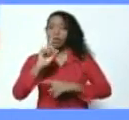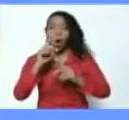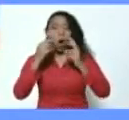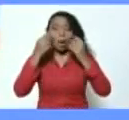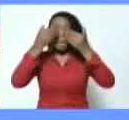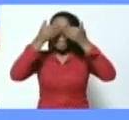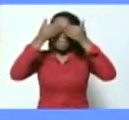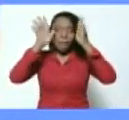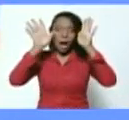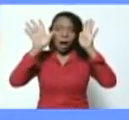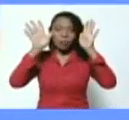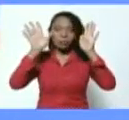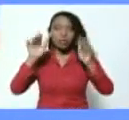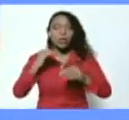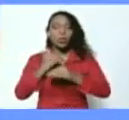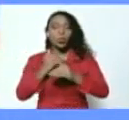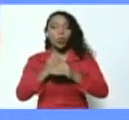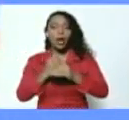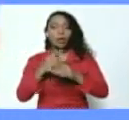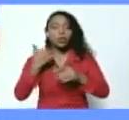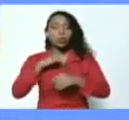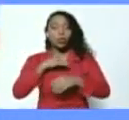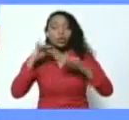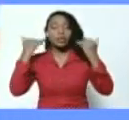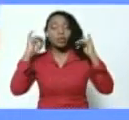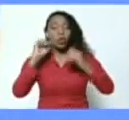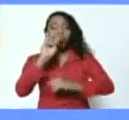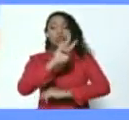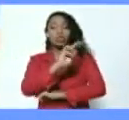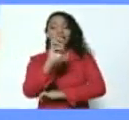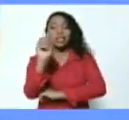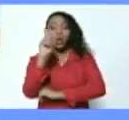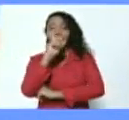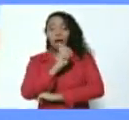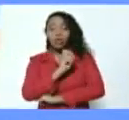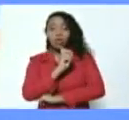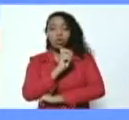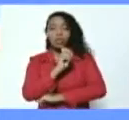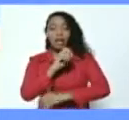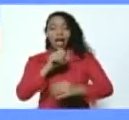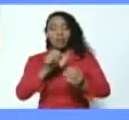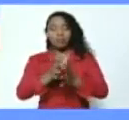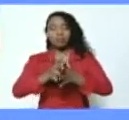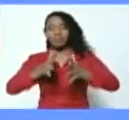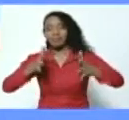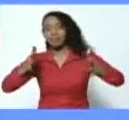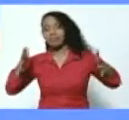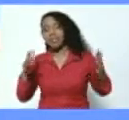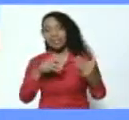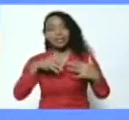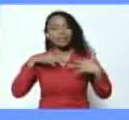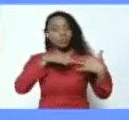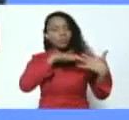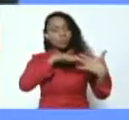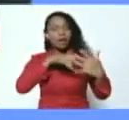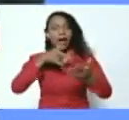que estamos conmemorando 200 años de la gloriosa batalla de